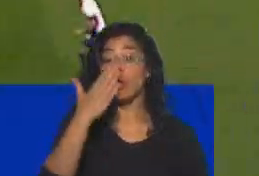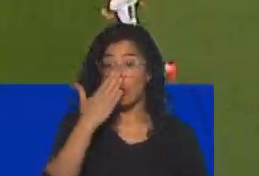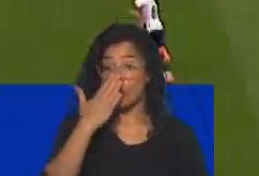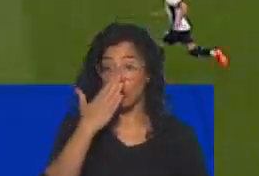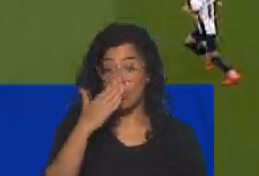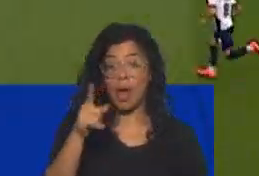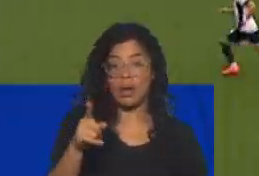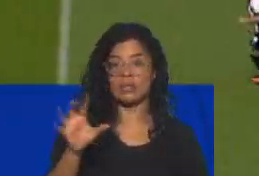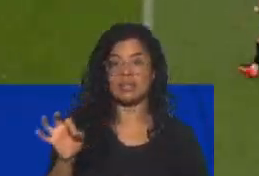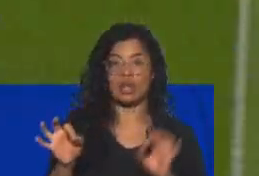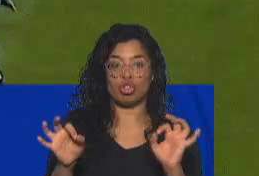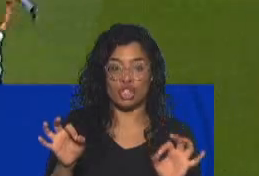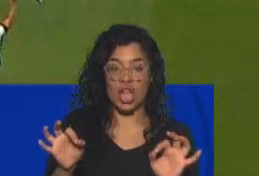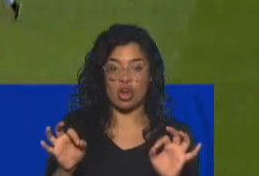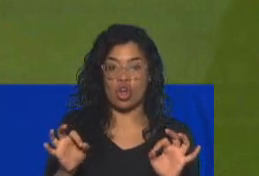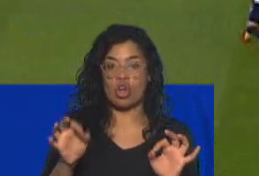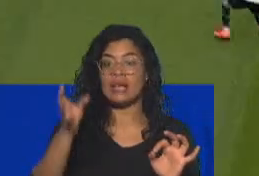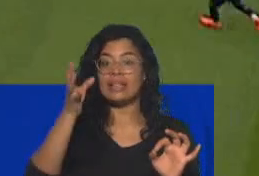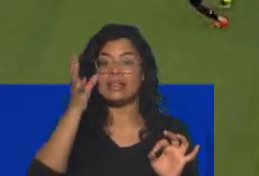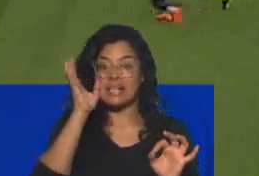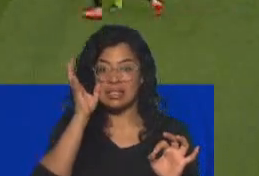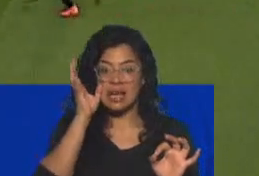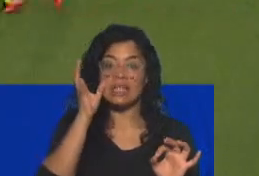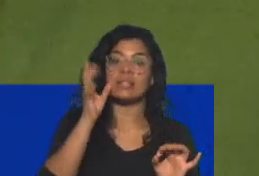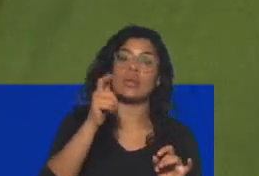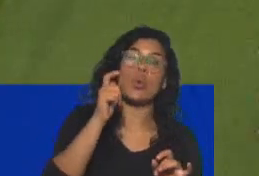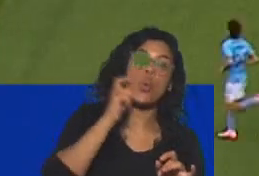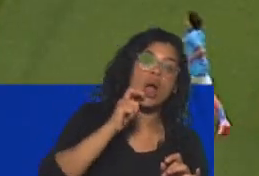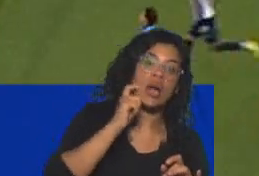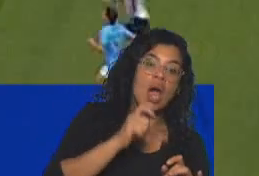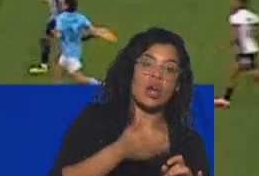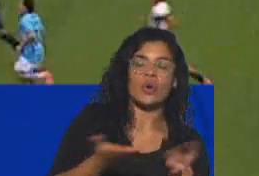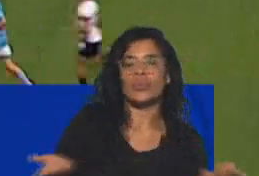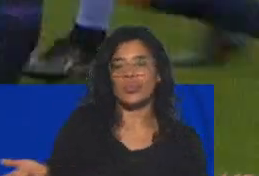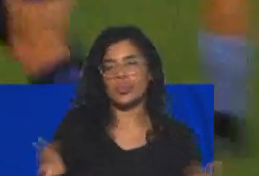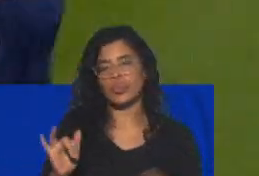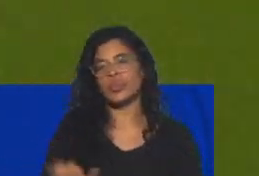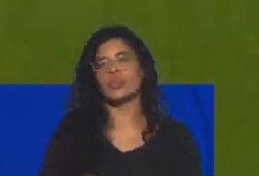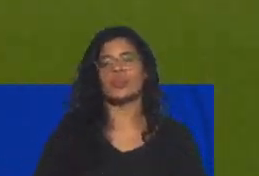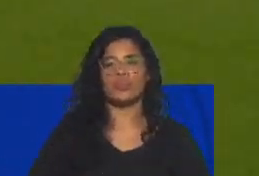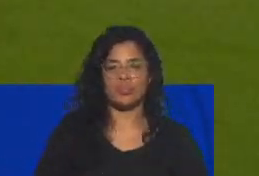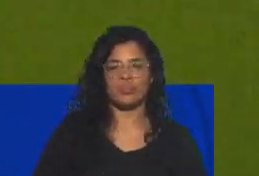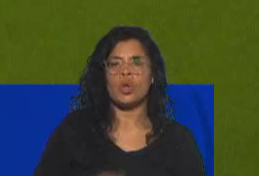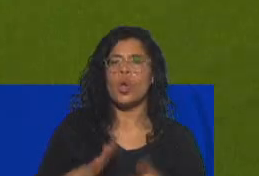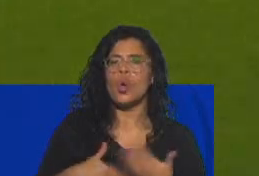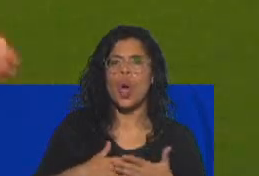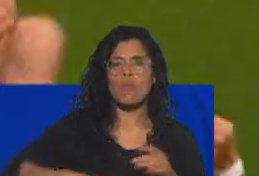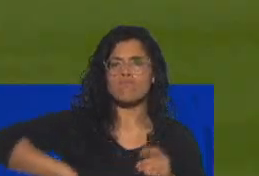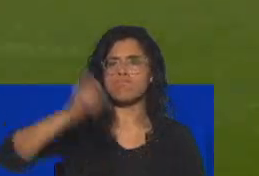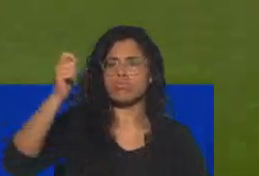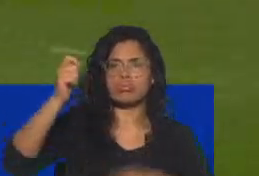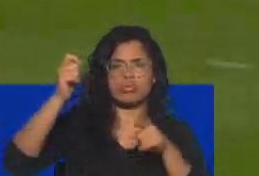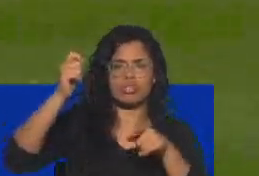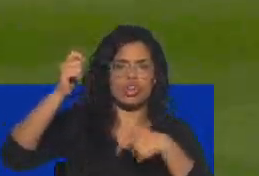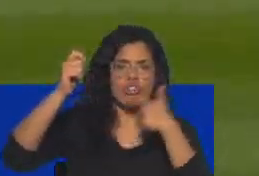para Belgrano y Talleres, otra roja, Rébola afuera también, al minutito de juego nada más. La verdad que tenés que